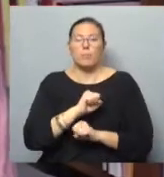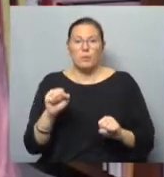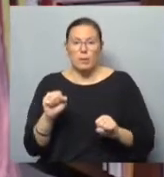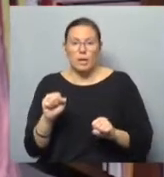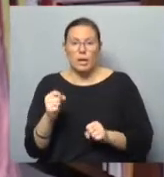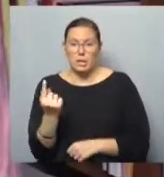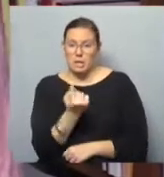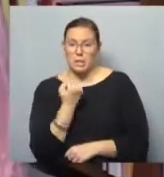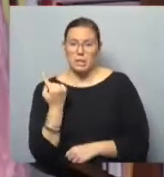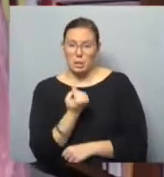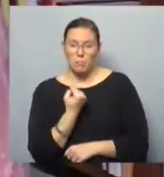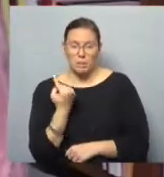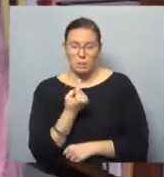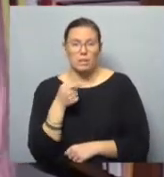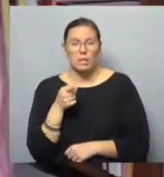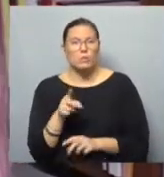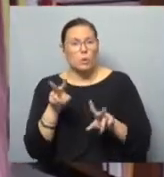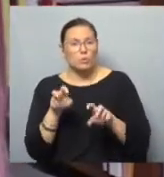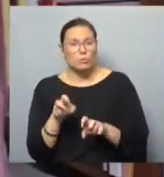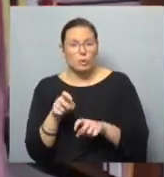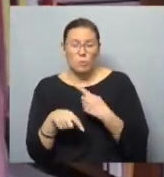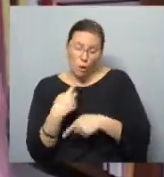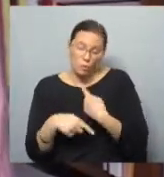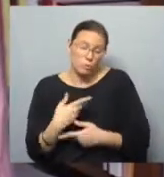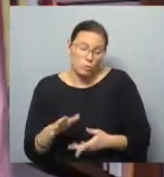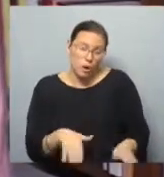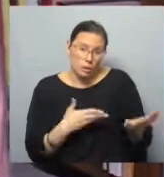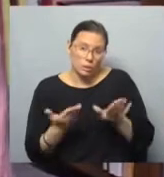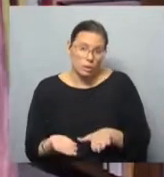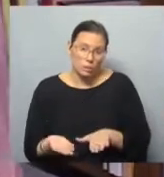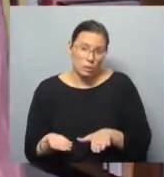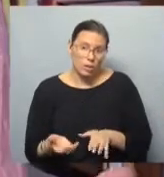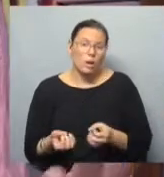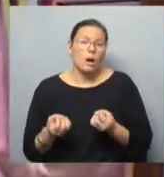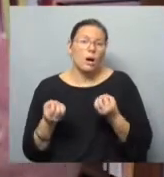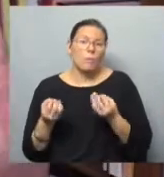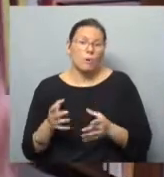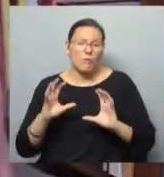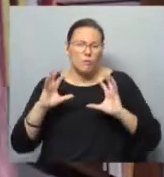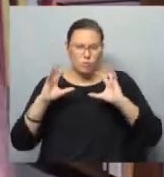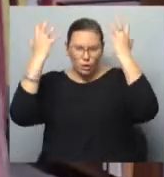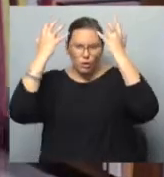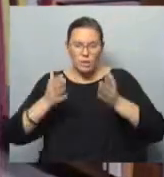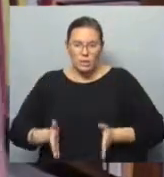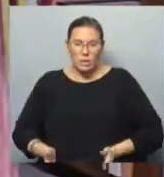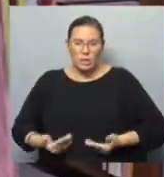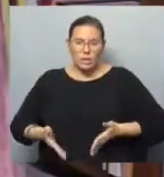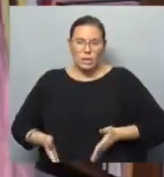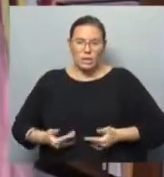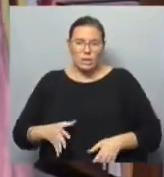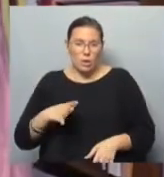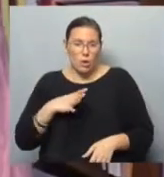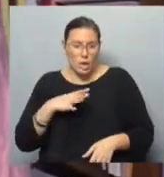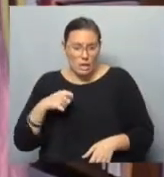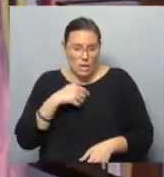ser independientes. Y ese es un tema que todavía tiene vigencia, porque la violencia de género que existe